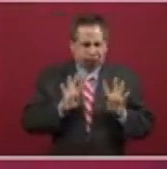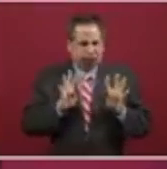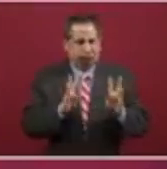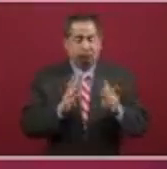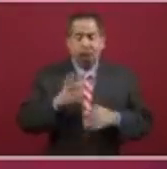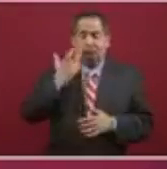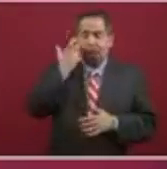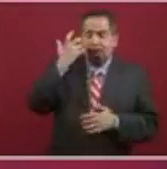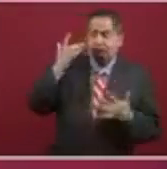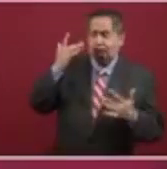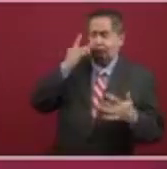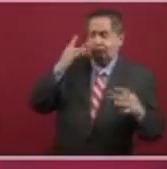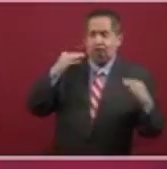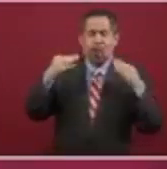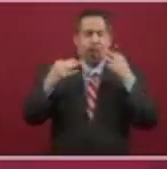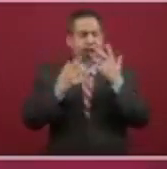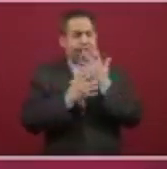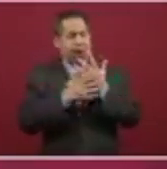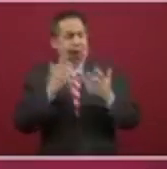fantochería.